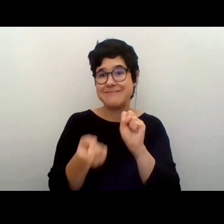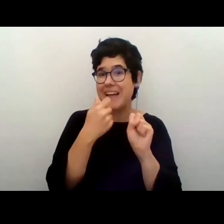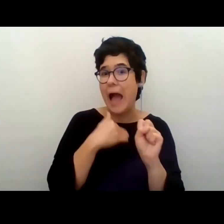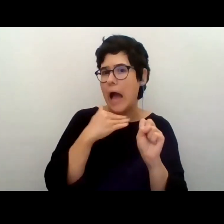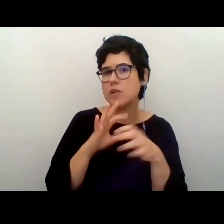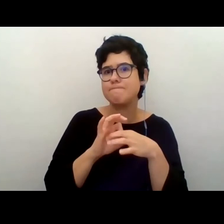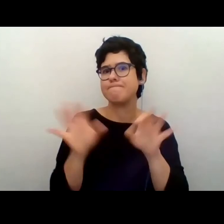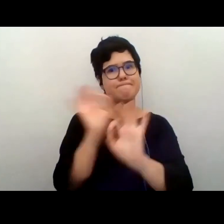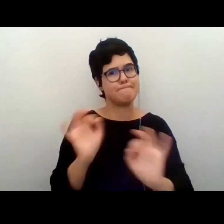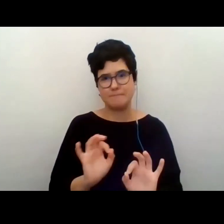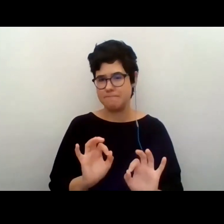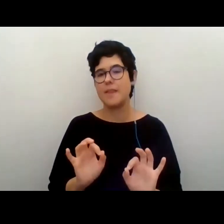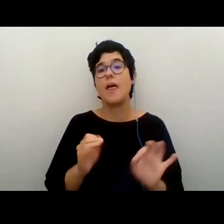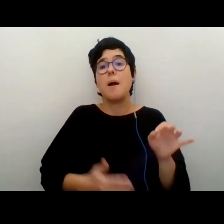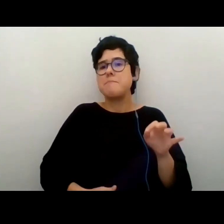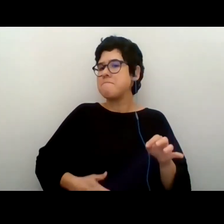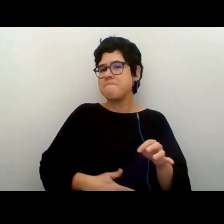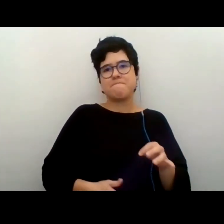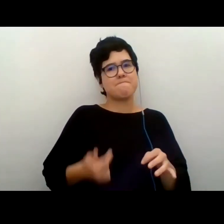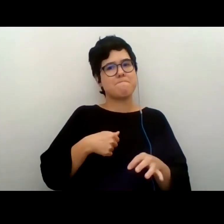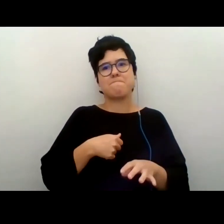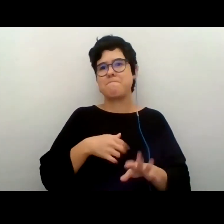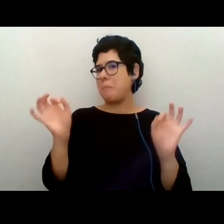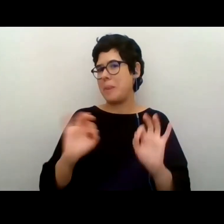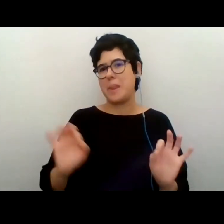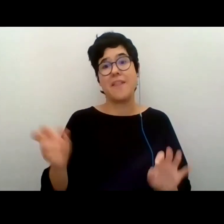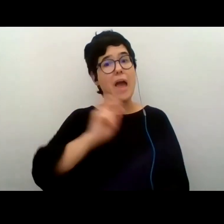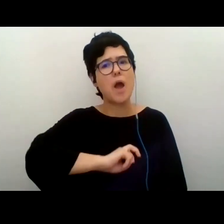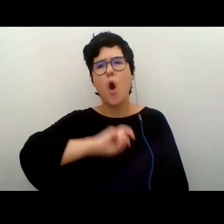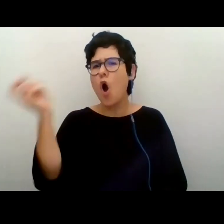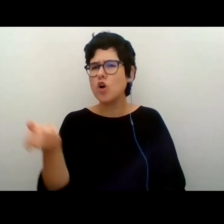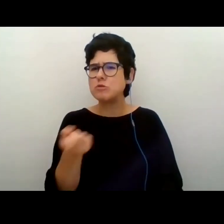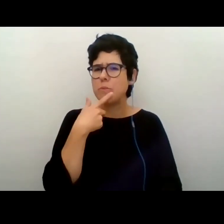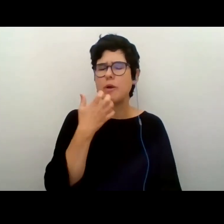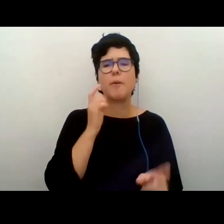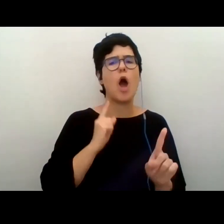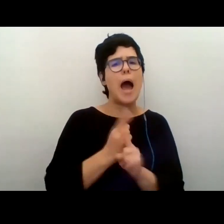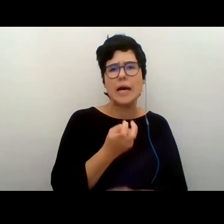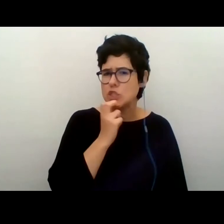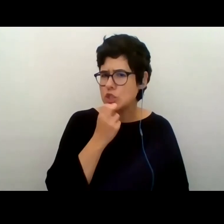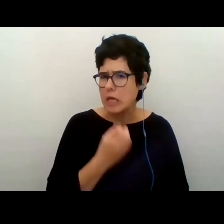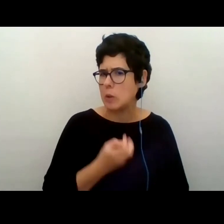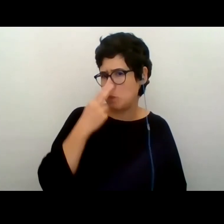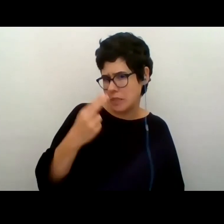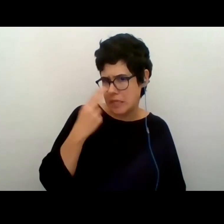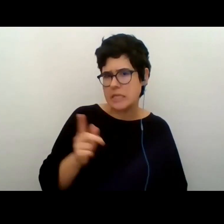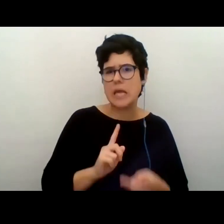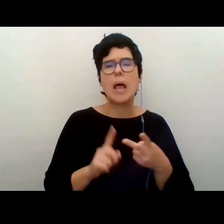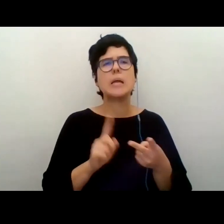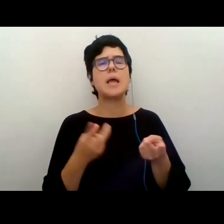microbiota yo tampoco me metería y todo lo demás lo podéis dar tranquilamente. Antioxidantes son súper interesantes,